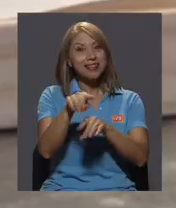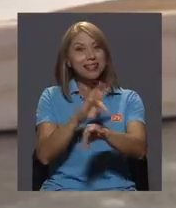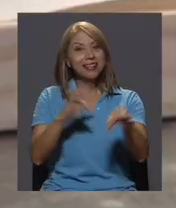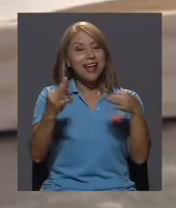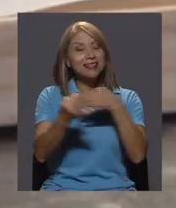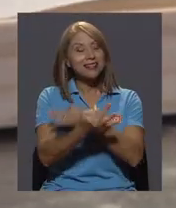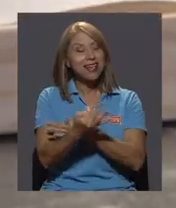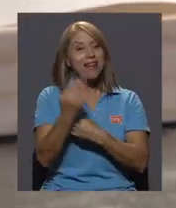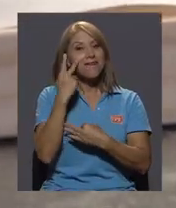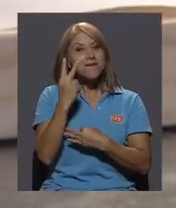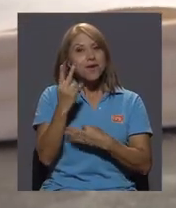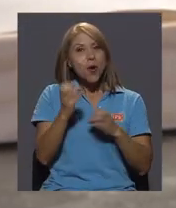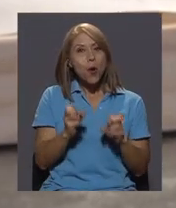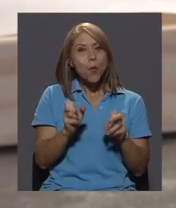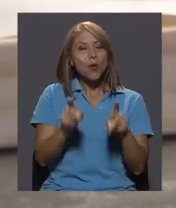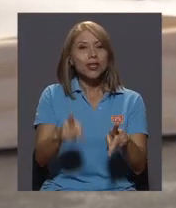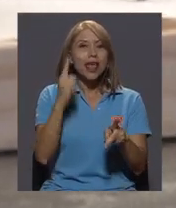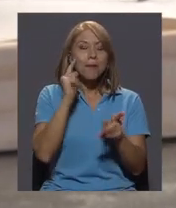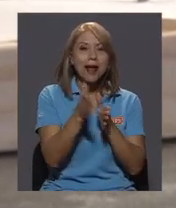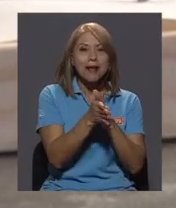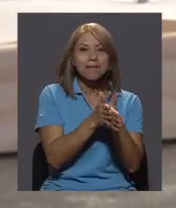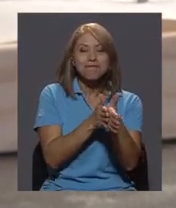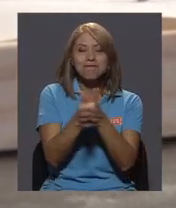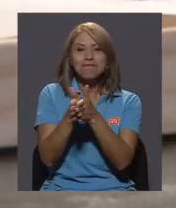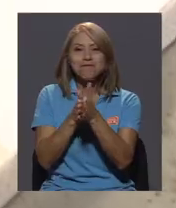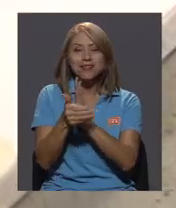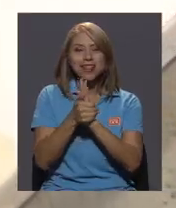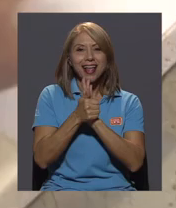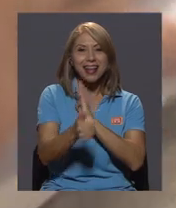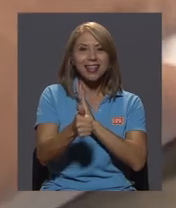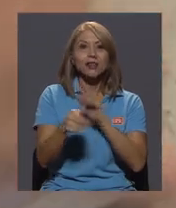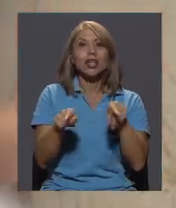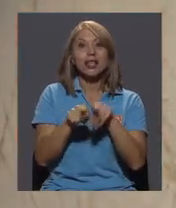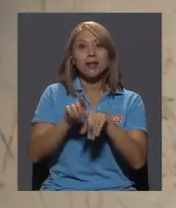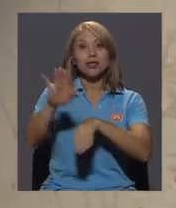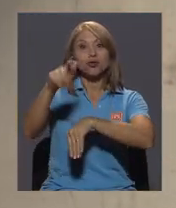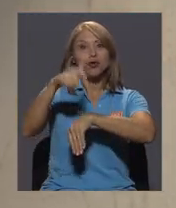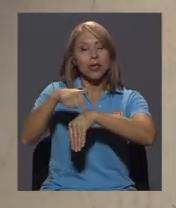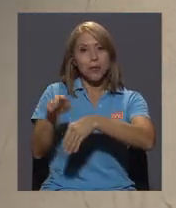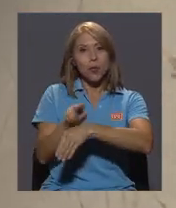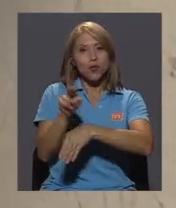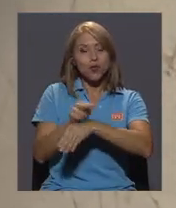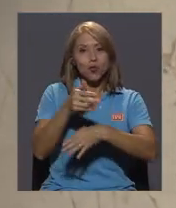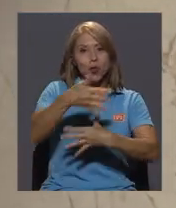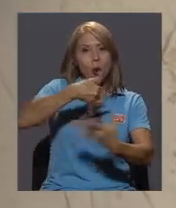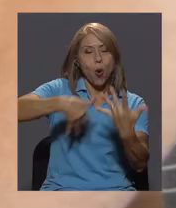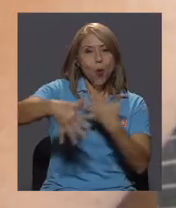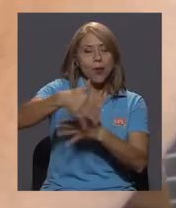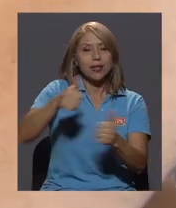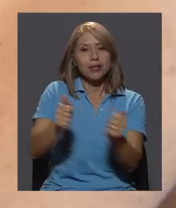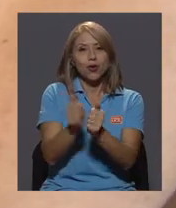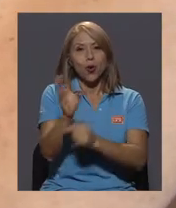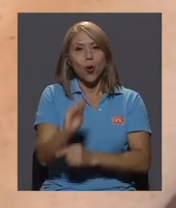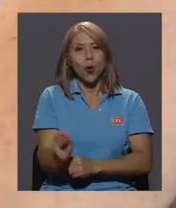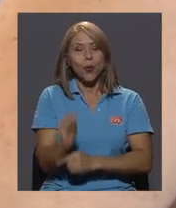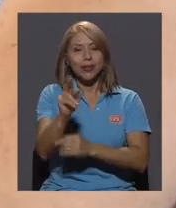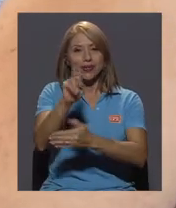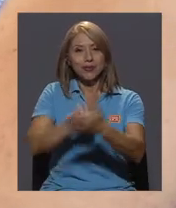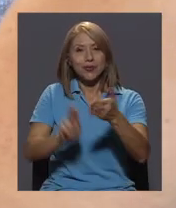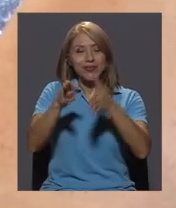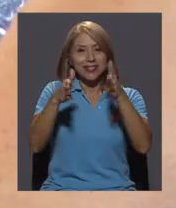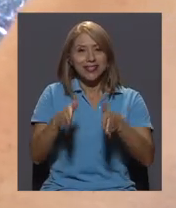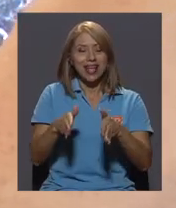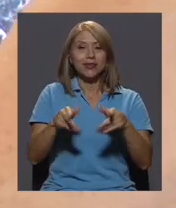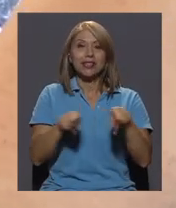este taller una oportunidad para explotar sus talentos e invertir su tiempo compartiendo con otros jóvenes universitarios